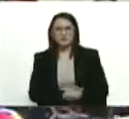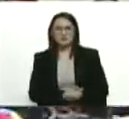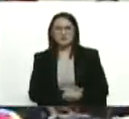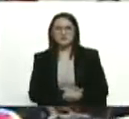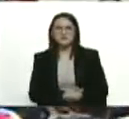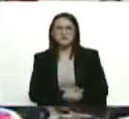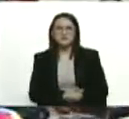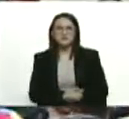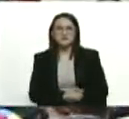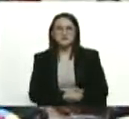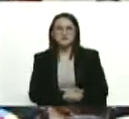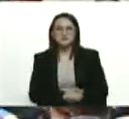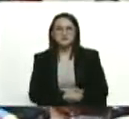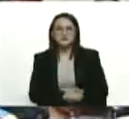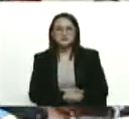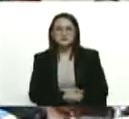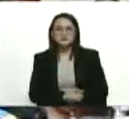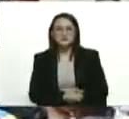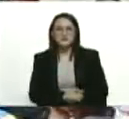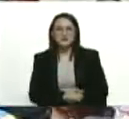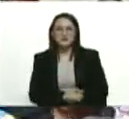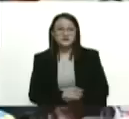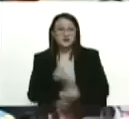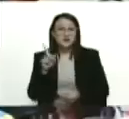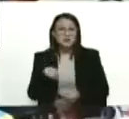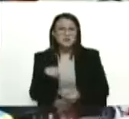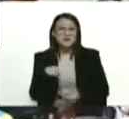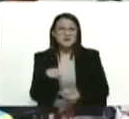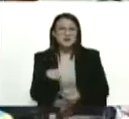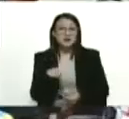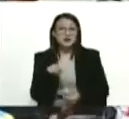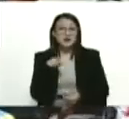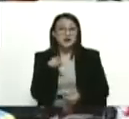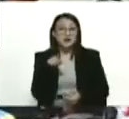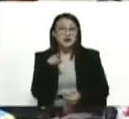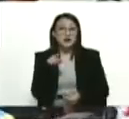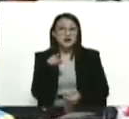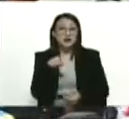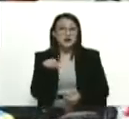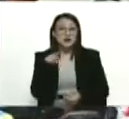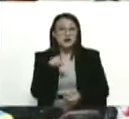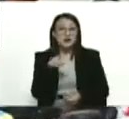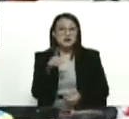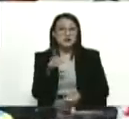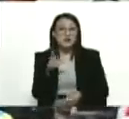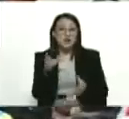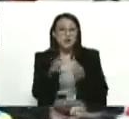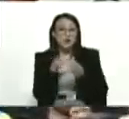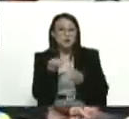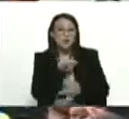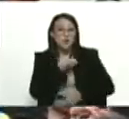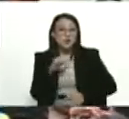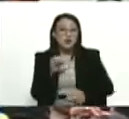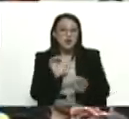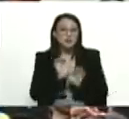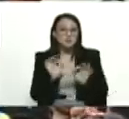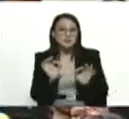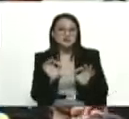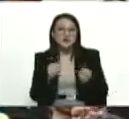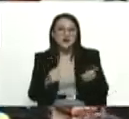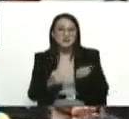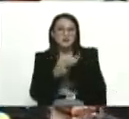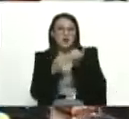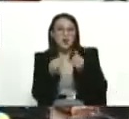Ay, por supuesto, ¿no? Por supuesto. Ellos juegan a un evento particular. Ellos juegan y